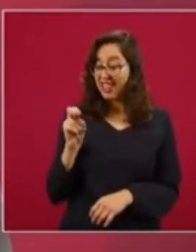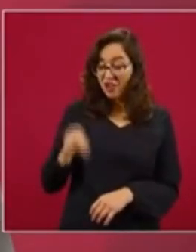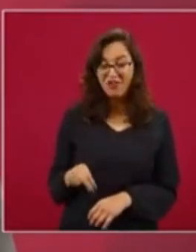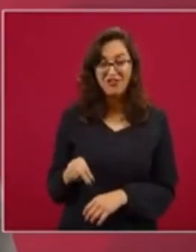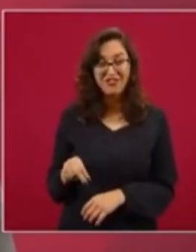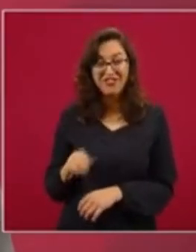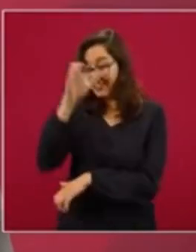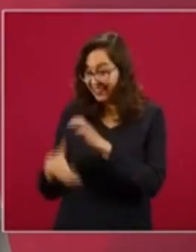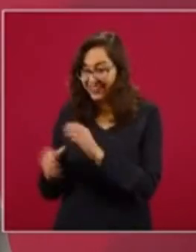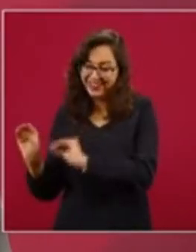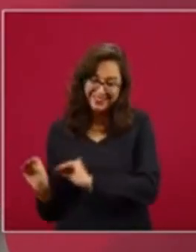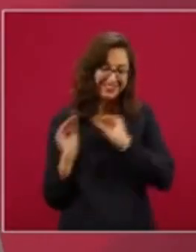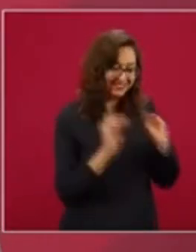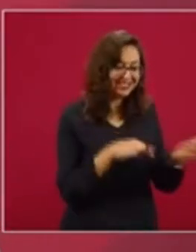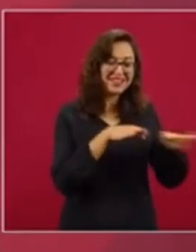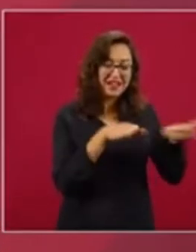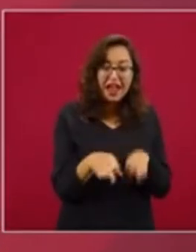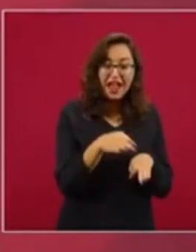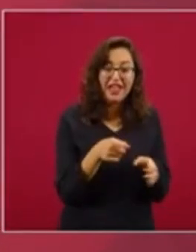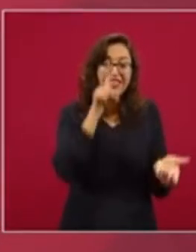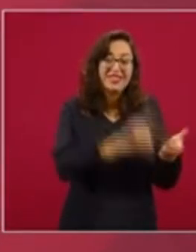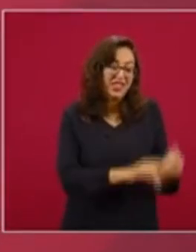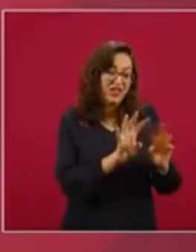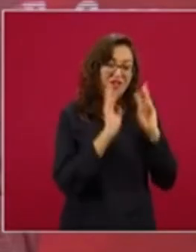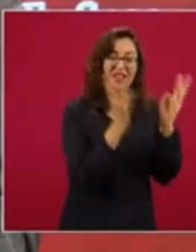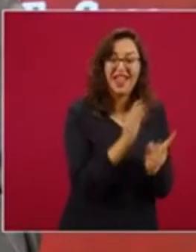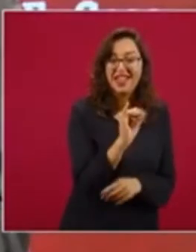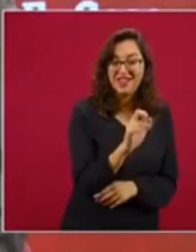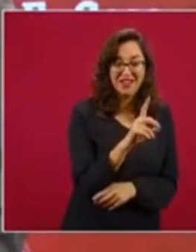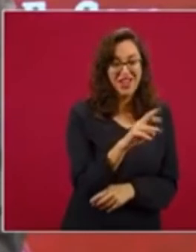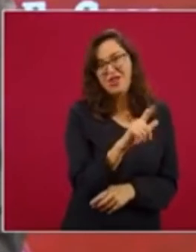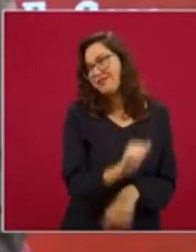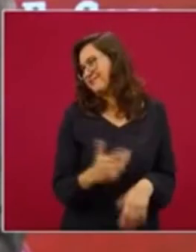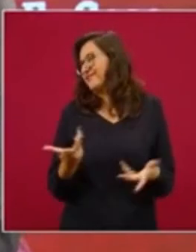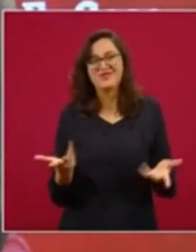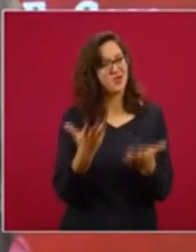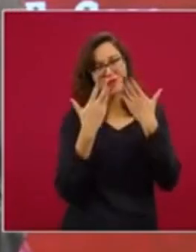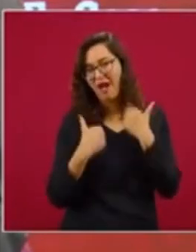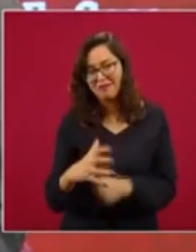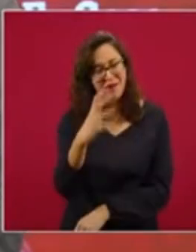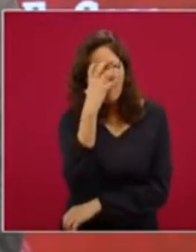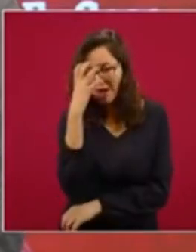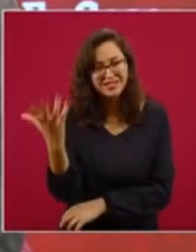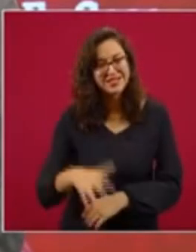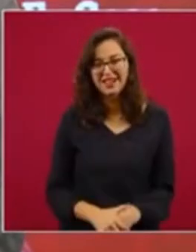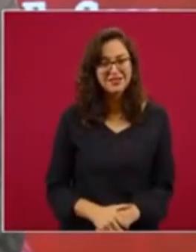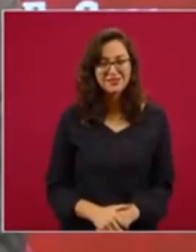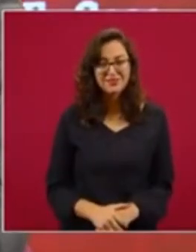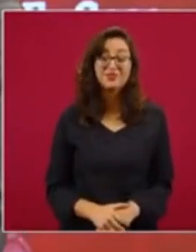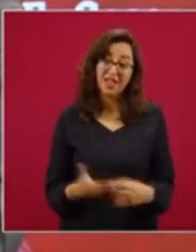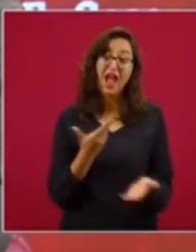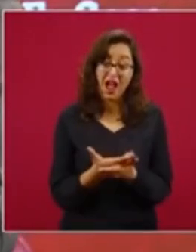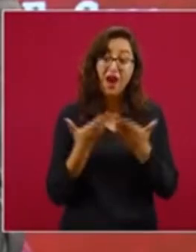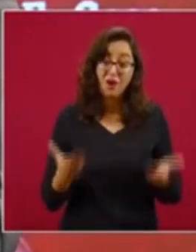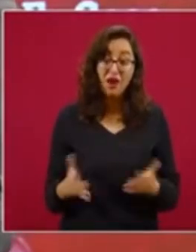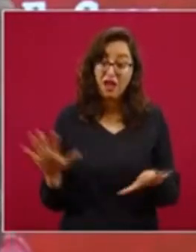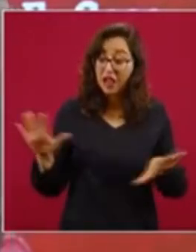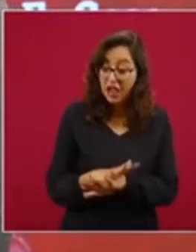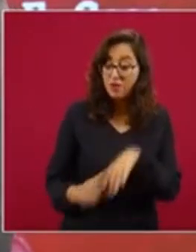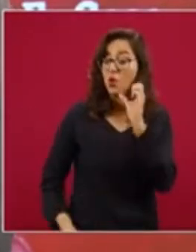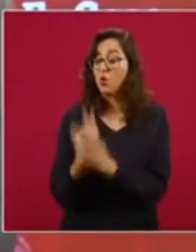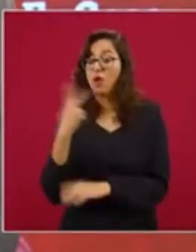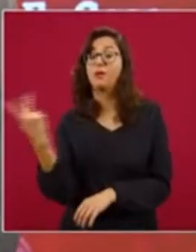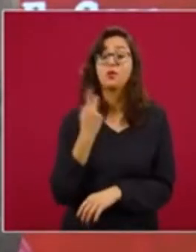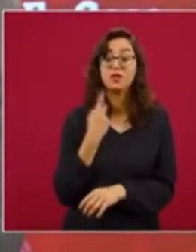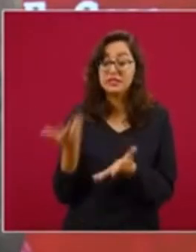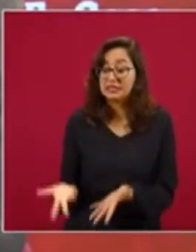consejero de Iberdrola. Entonces, yo entiendo que con la nueva política